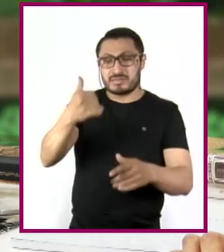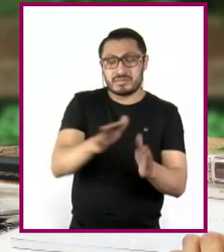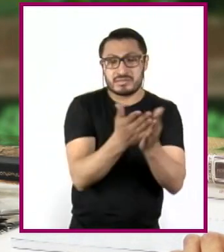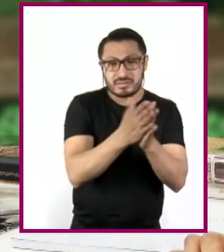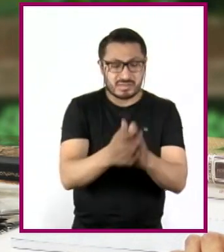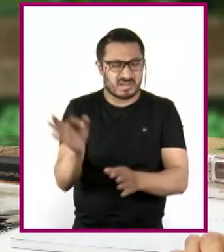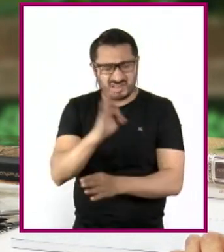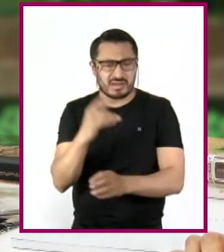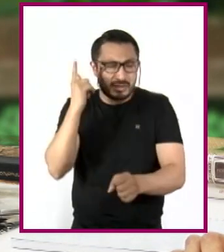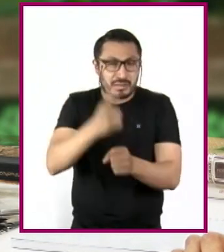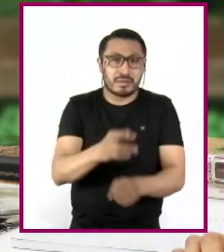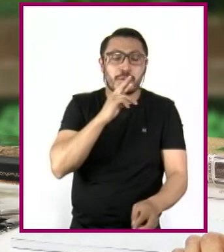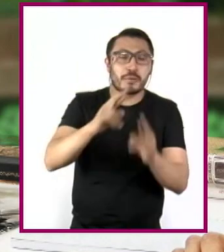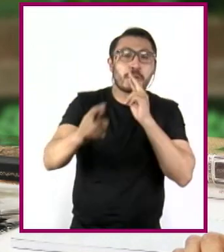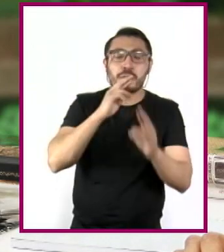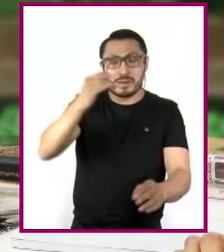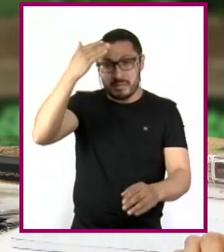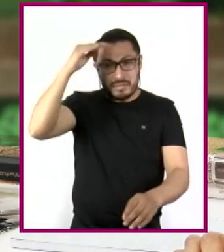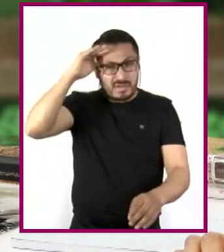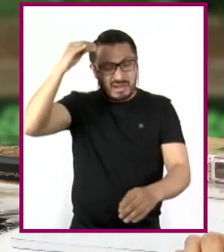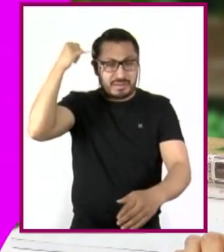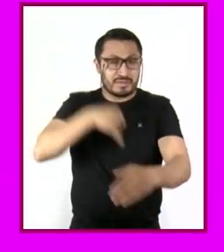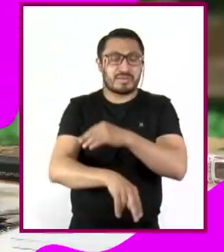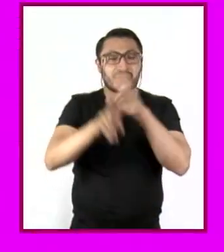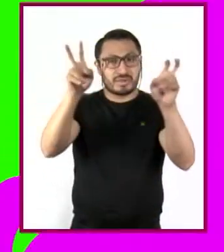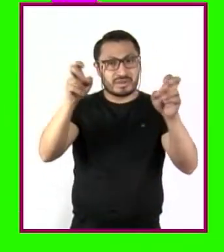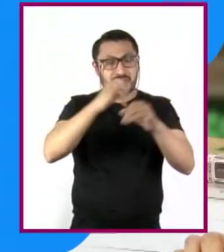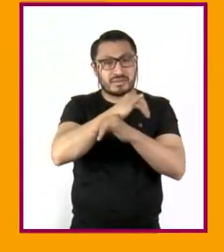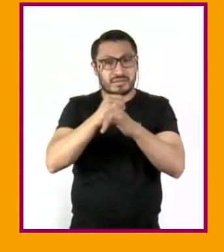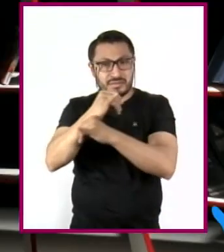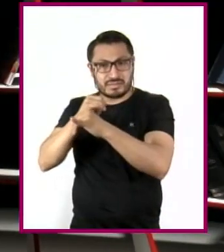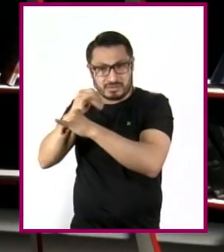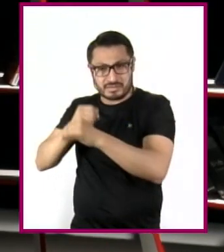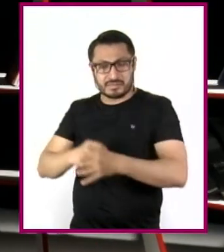darnos elementos para pensar más a fondo este tema.